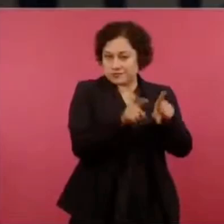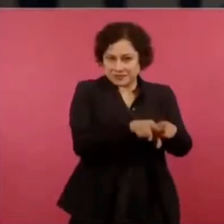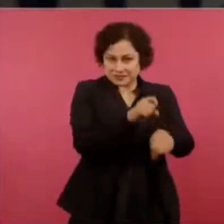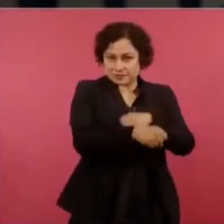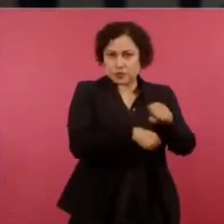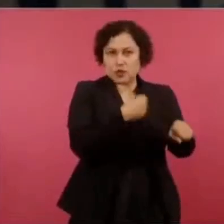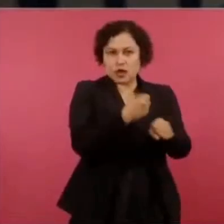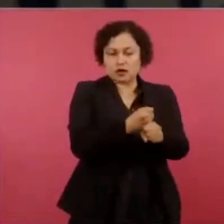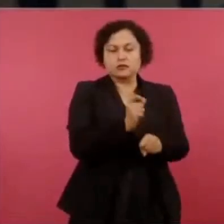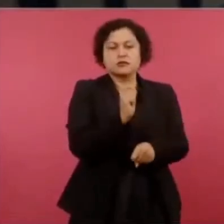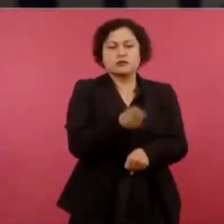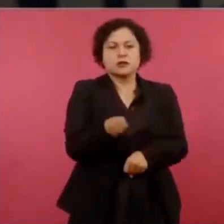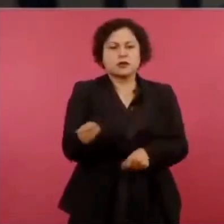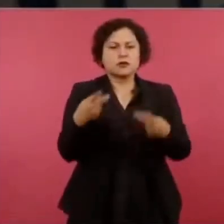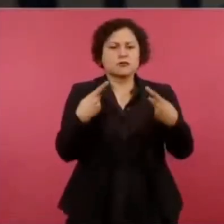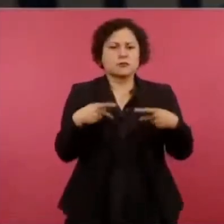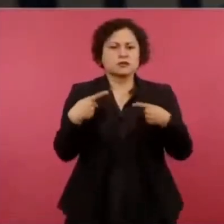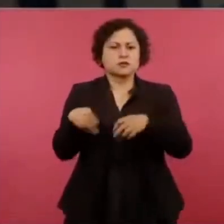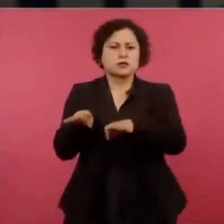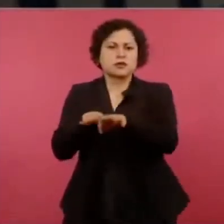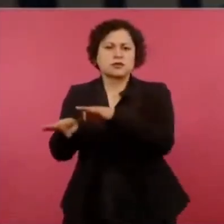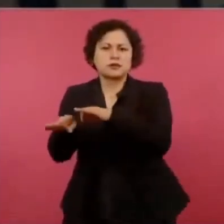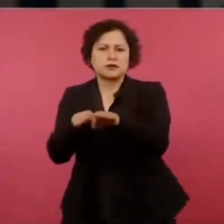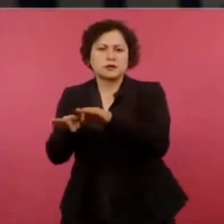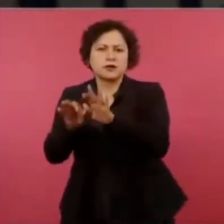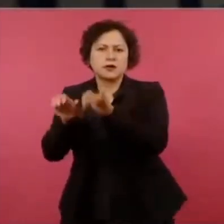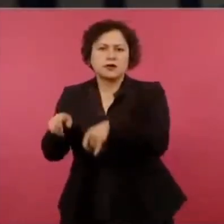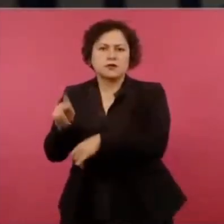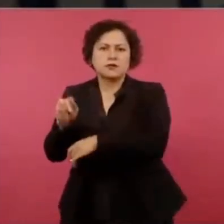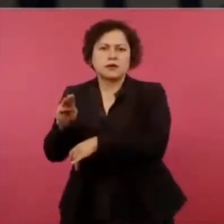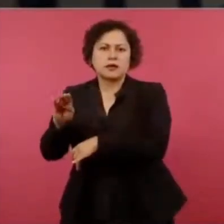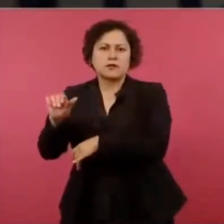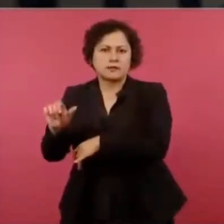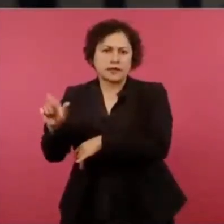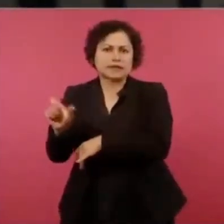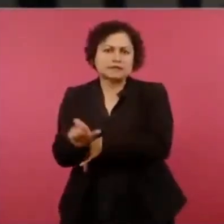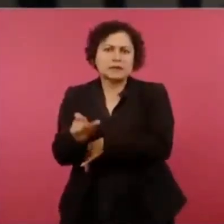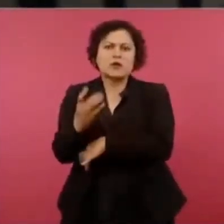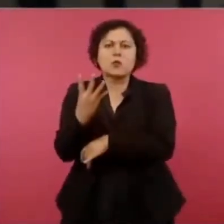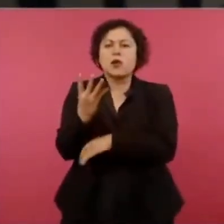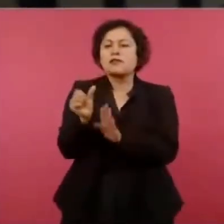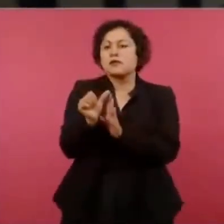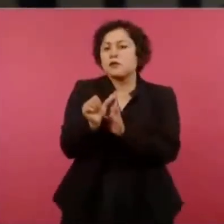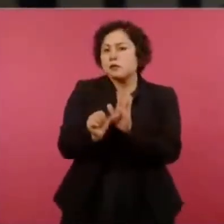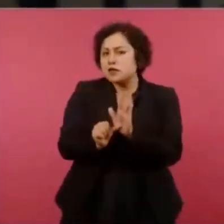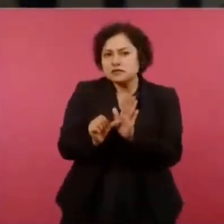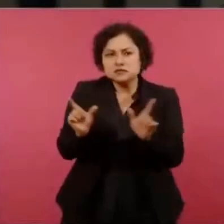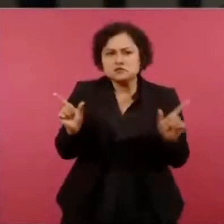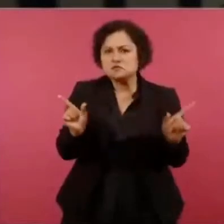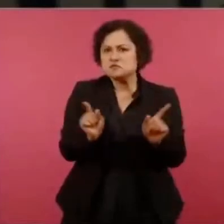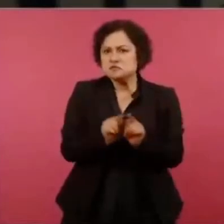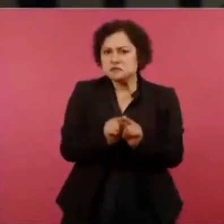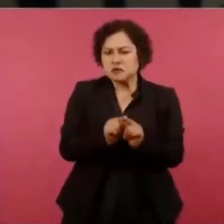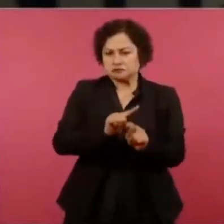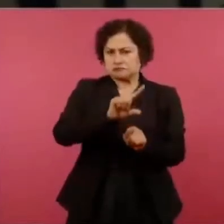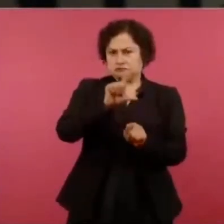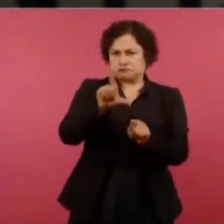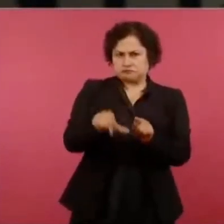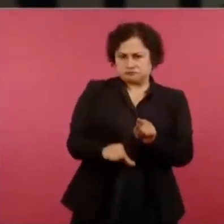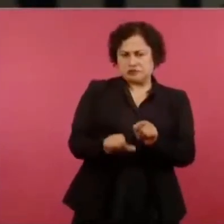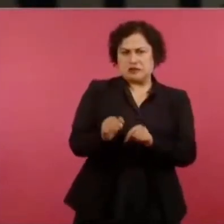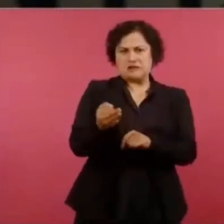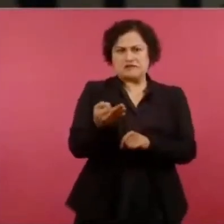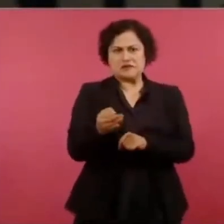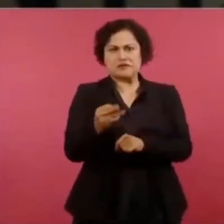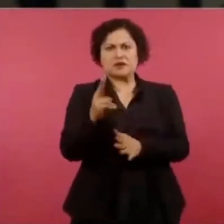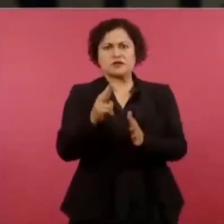solo trabajó para Petróleos Mexicanos 4 meses y de ahí se deriva una pensión vitalicia que a febrero de